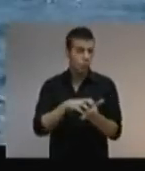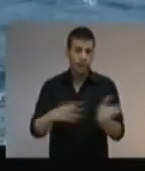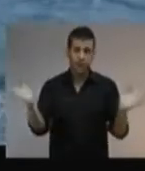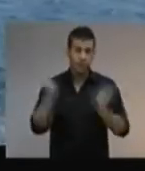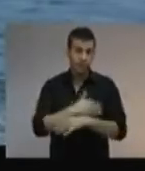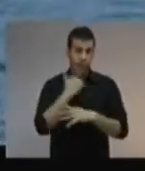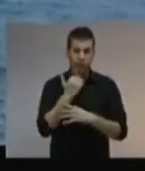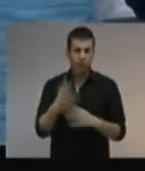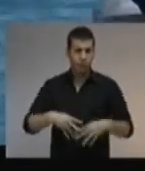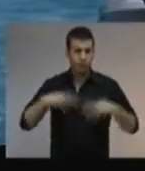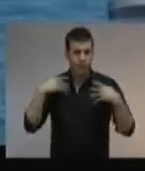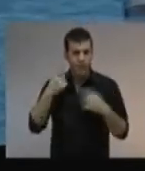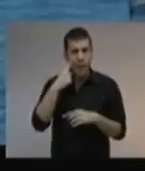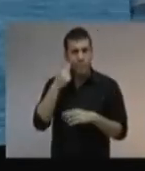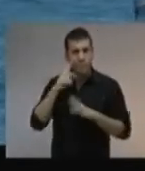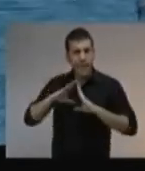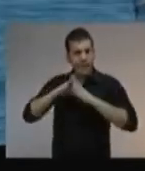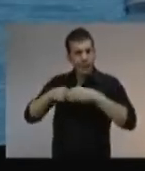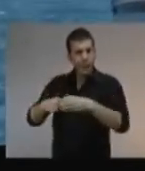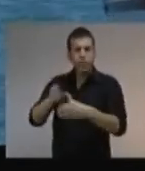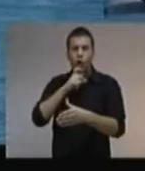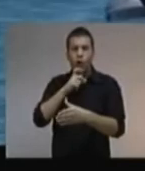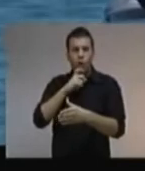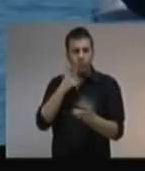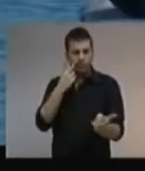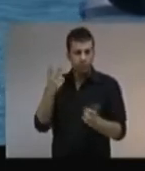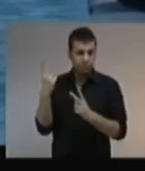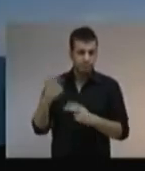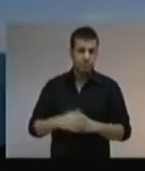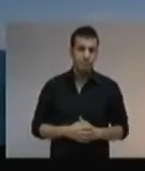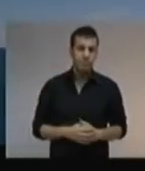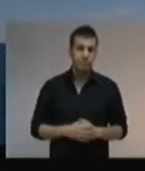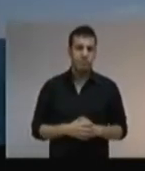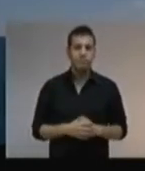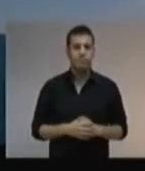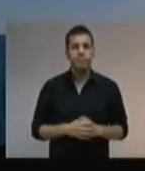Sin duda, resulta emocionante ver la navegación de la vela latina.